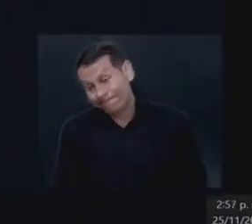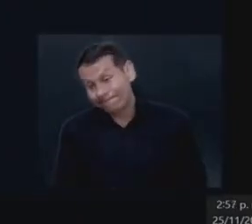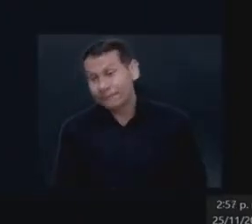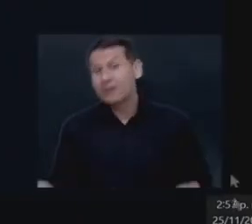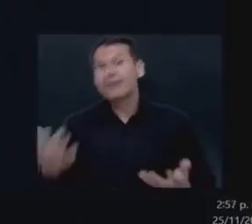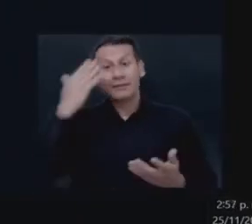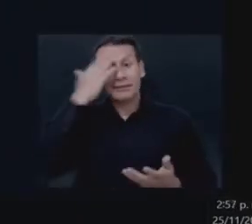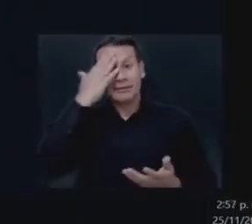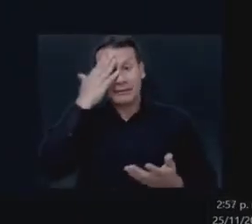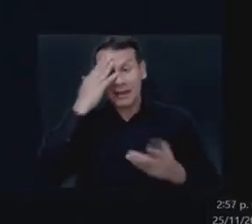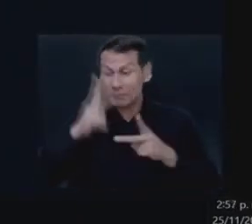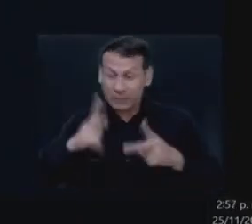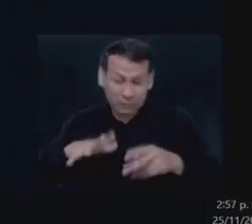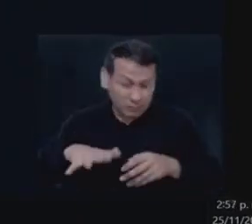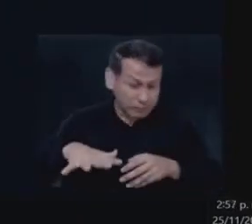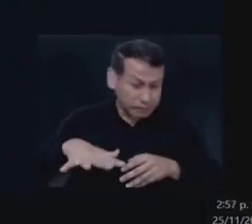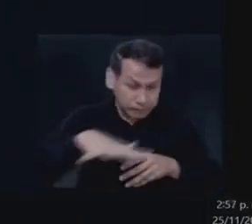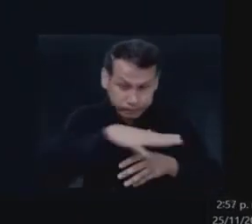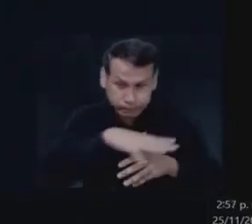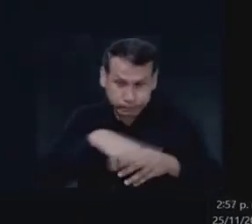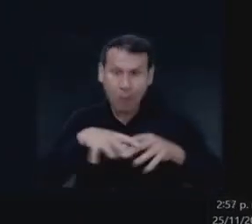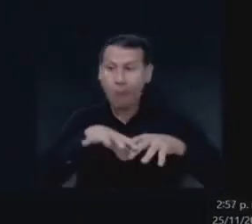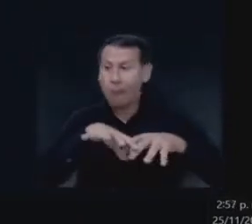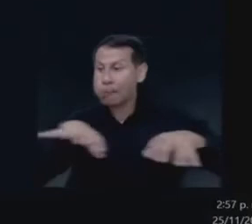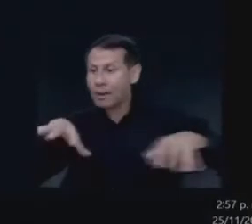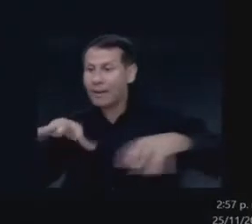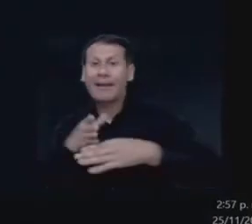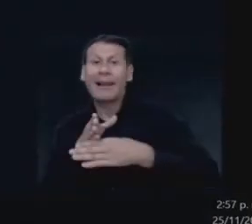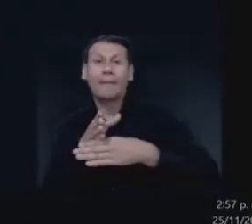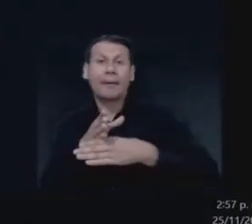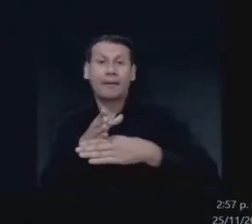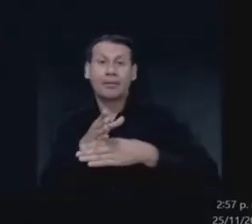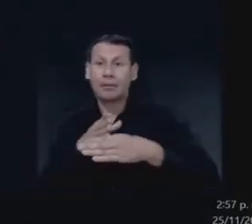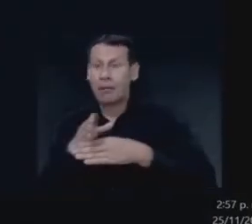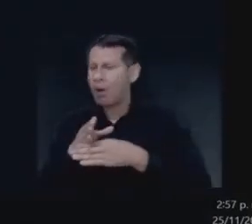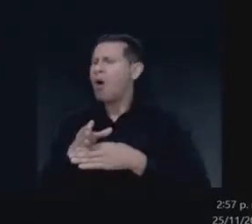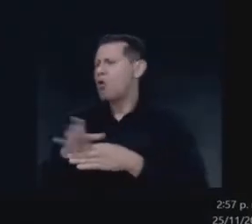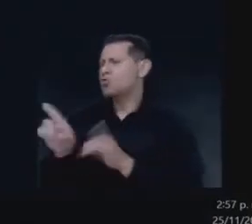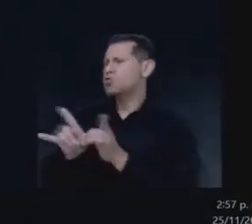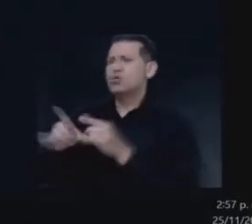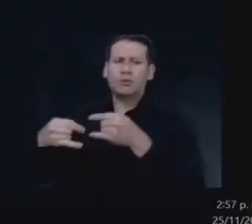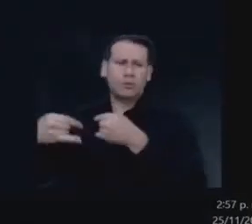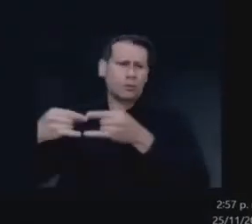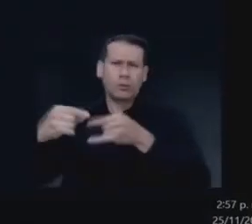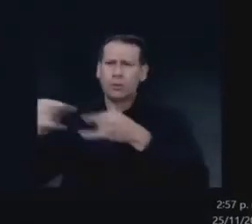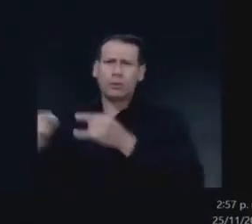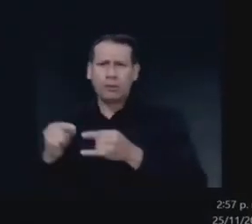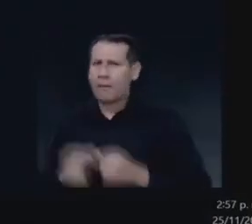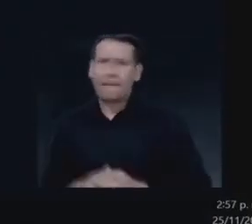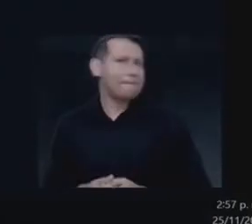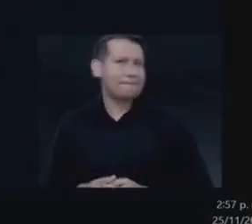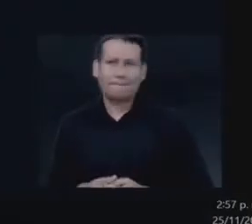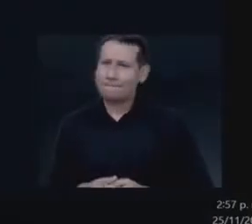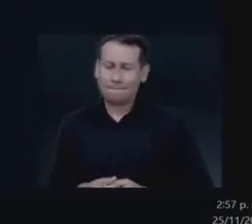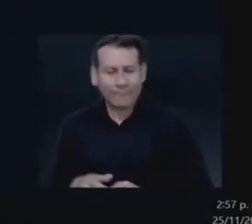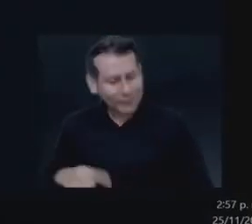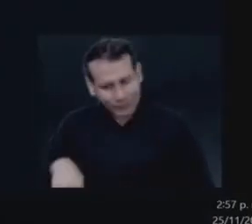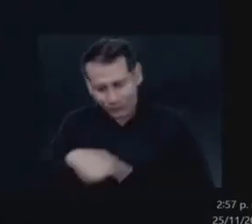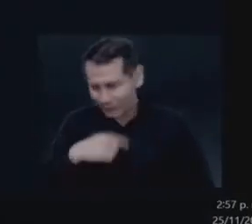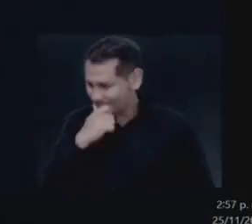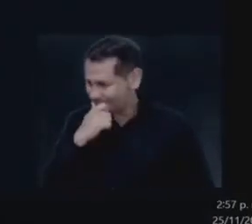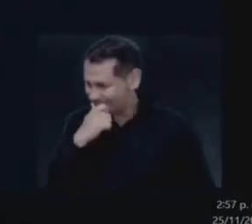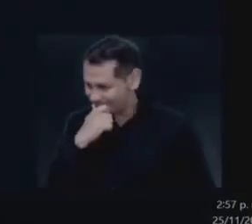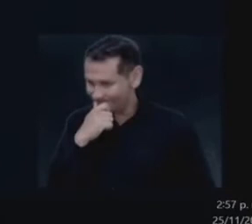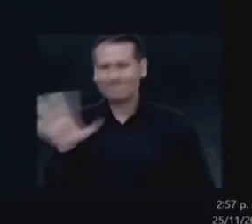y la conexión no está creciendo como crecía al comienzo, tenemos un desafío, tenemos que entre todos buscar una solución